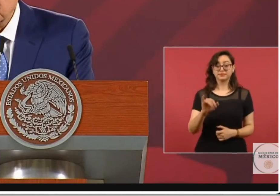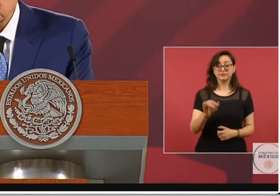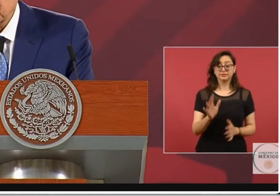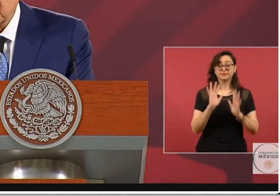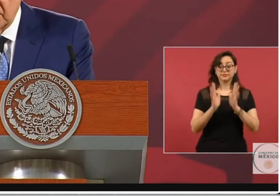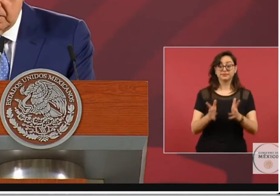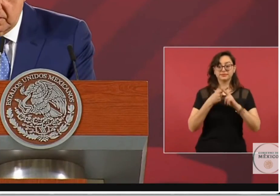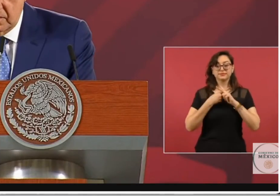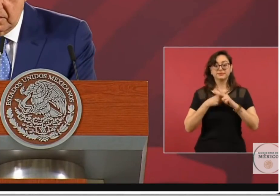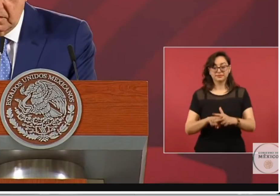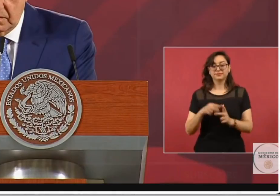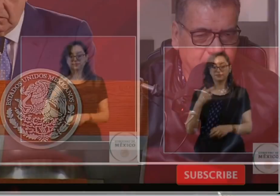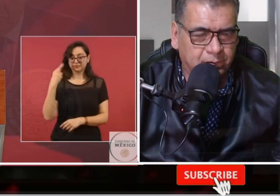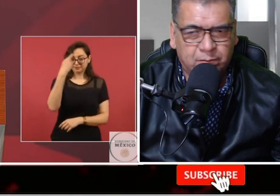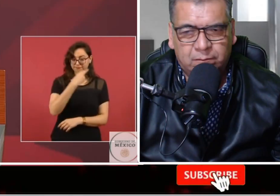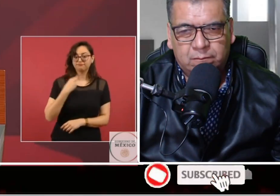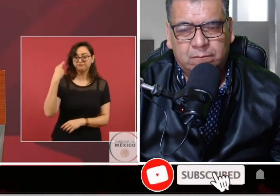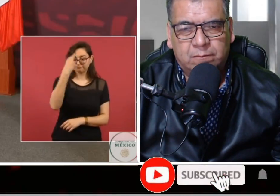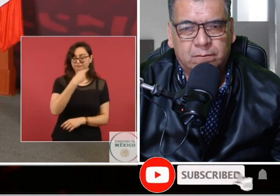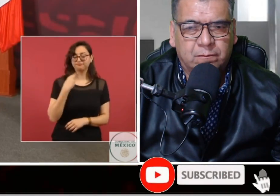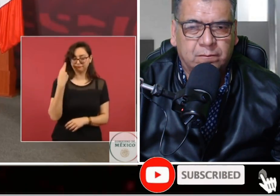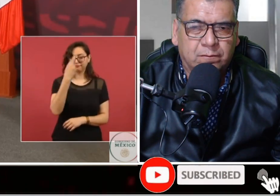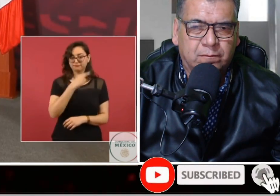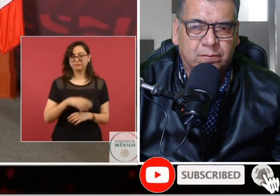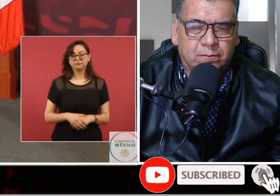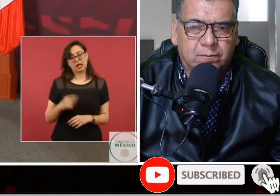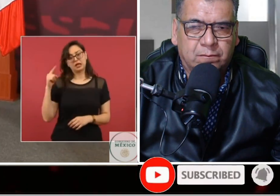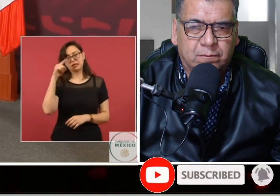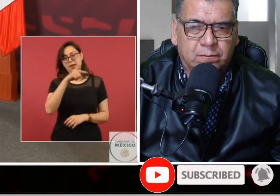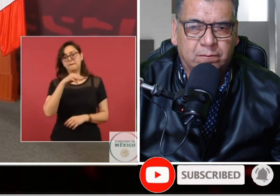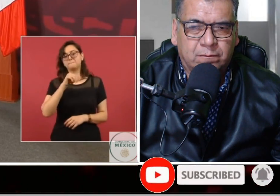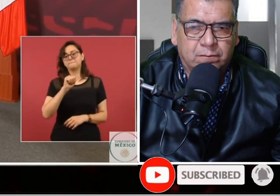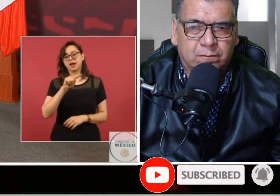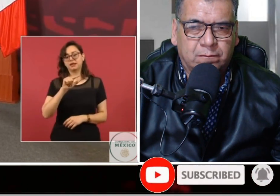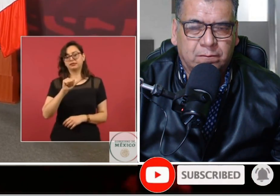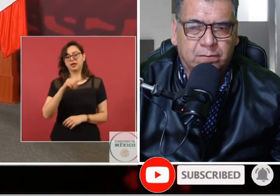ya este asunto, fue en Matamoros.